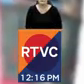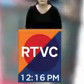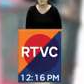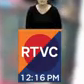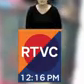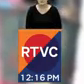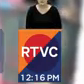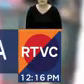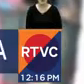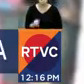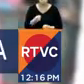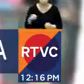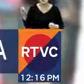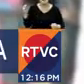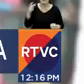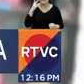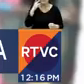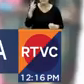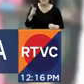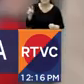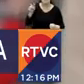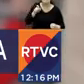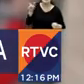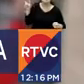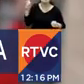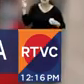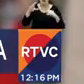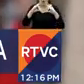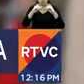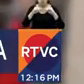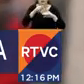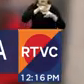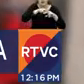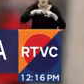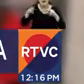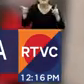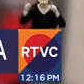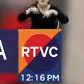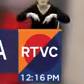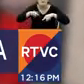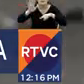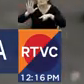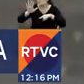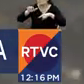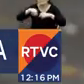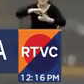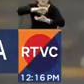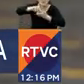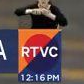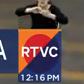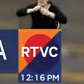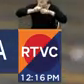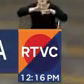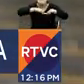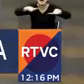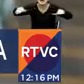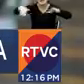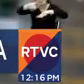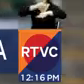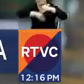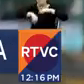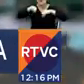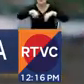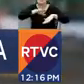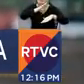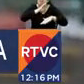imágenes son dramáticas. Los internos comparten colchones y hasta los parqueaderos de las estaciones se convierten en calabozos improvisados. Los